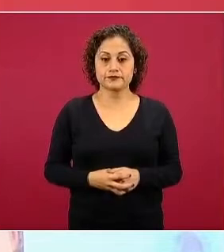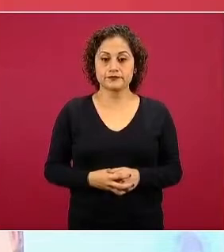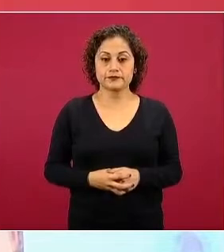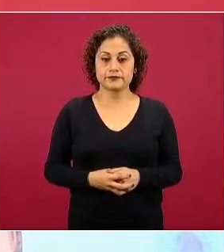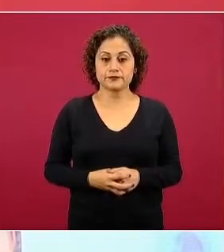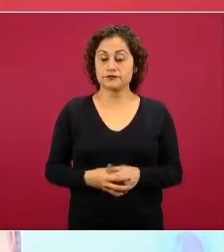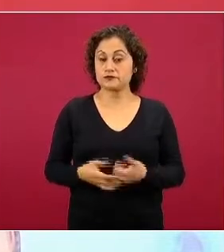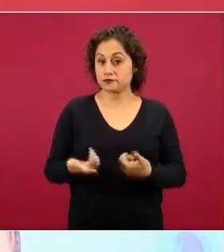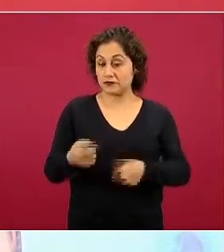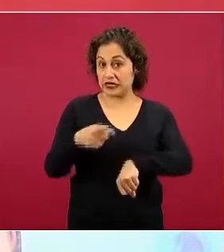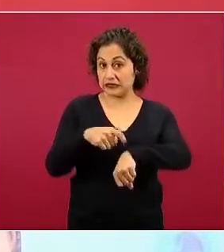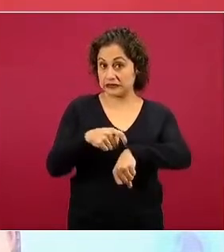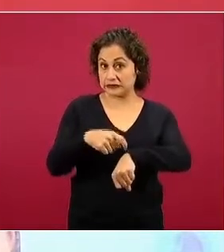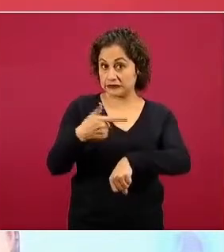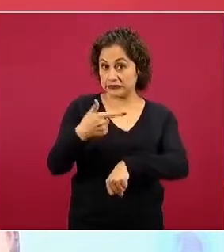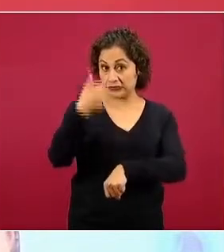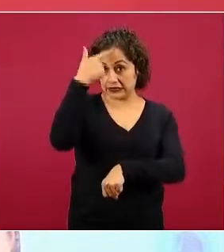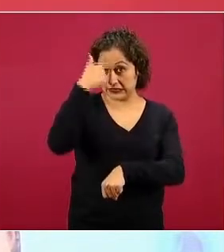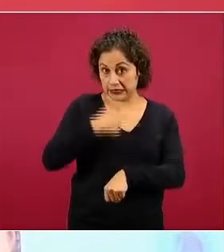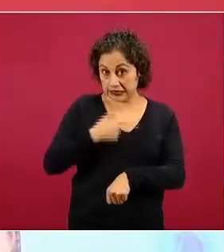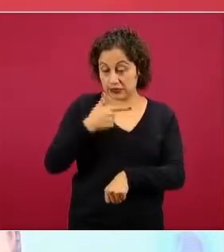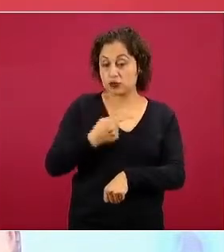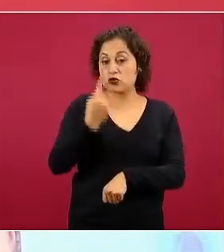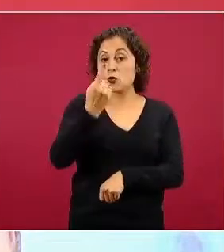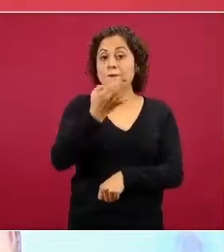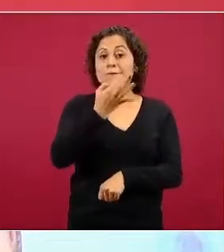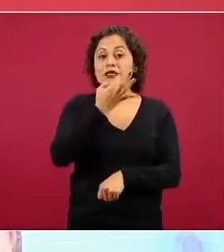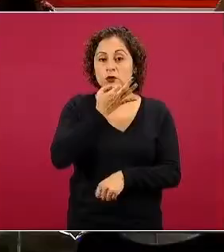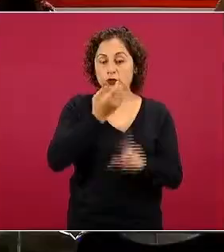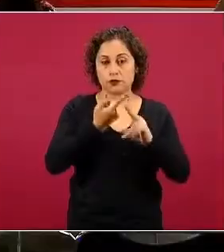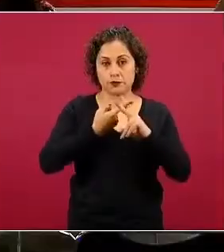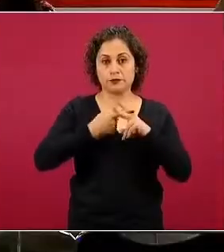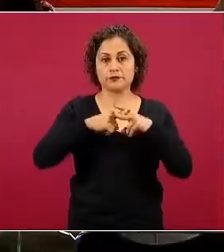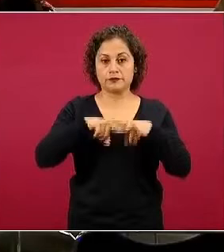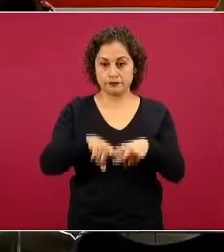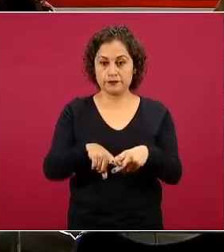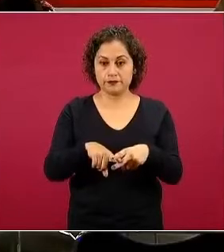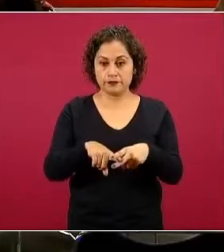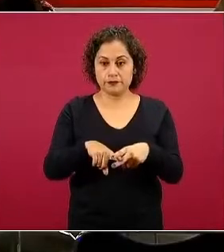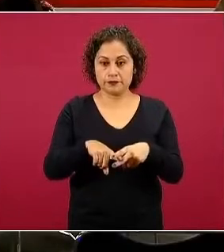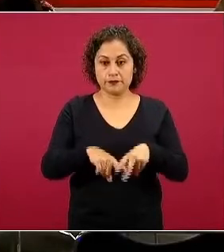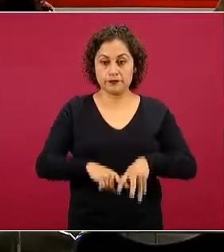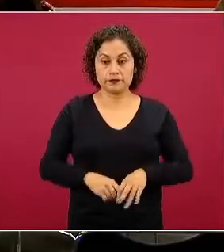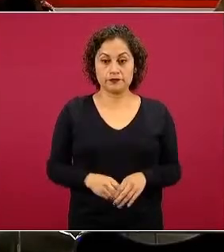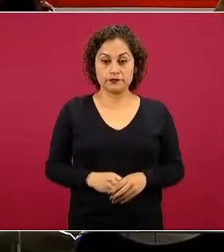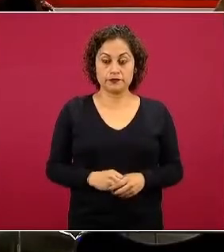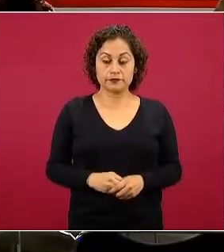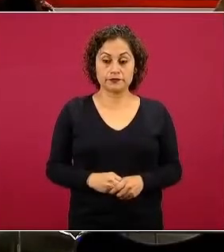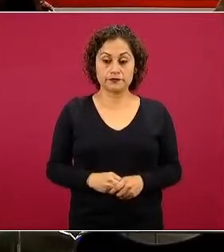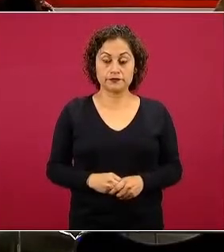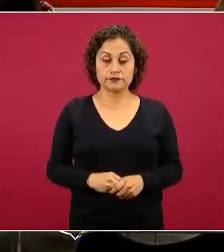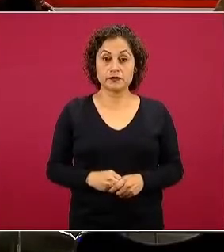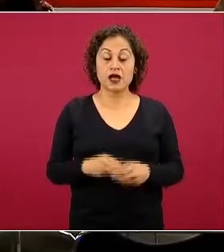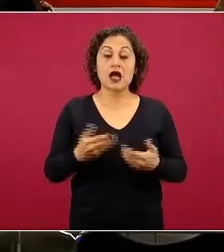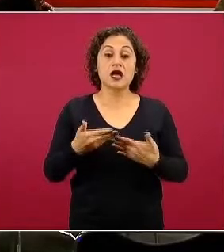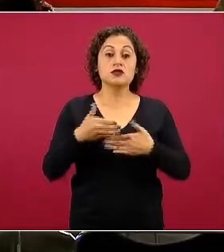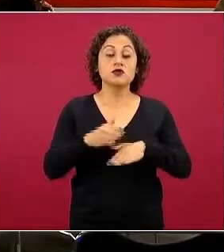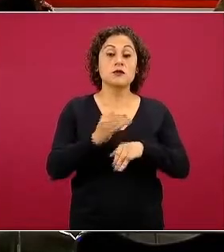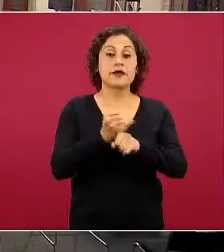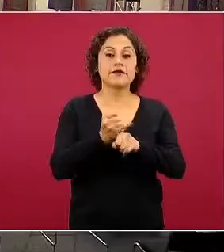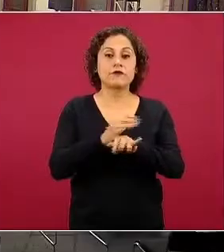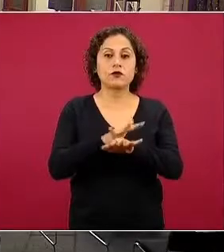las 19:01 vamos a empezar con el informe técnico